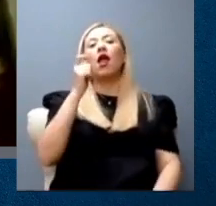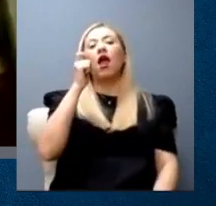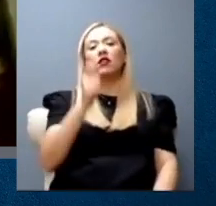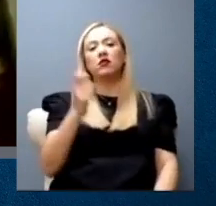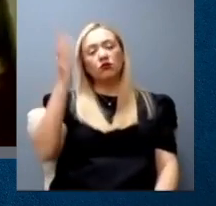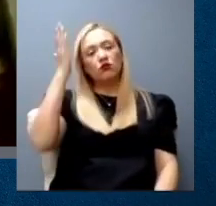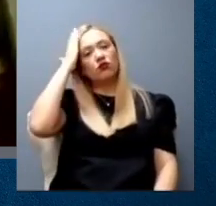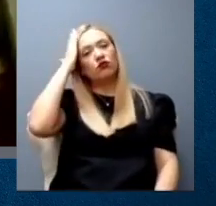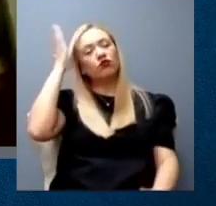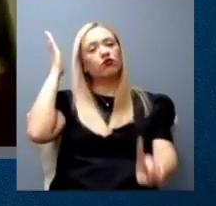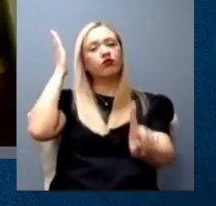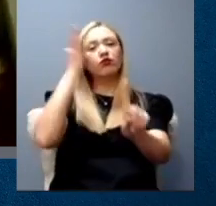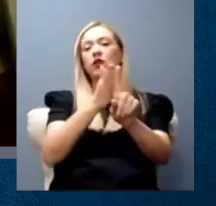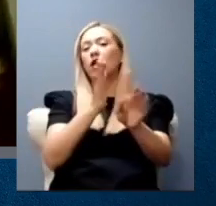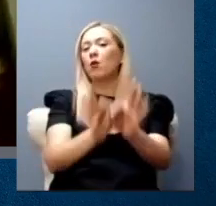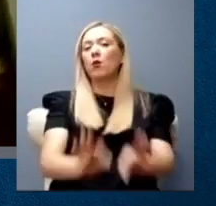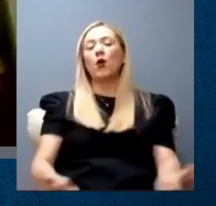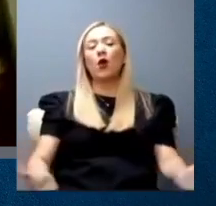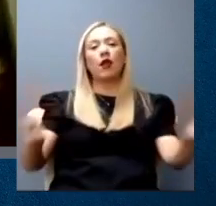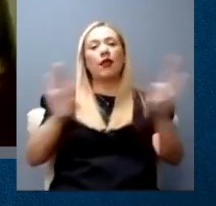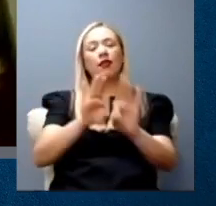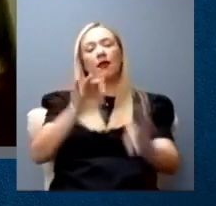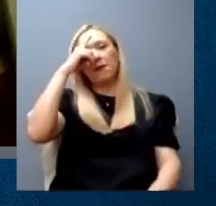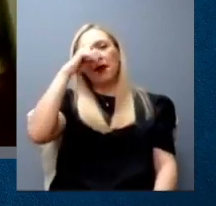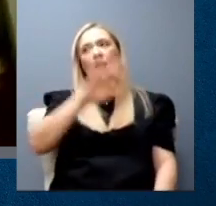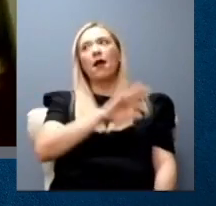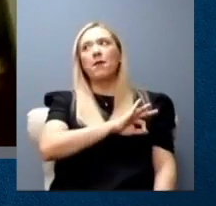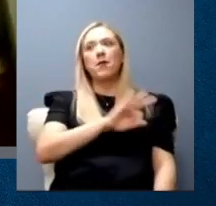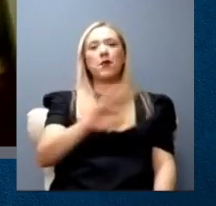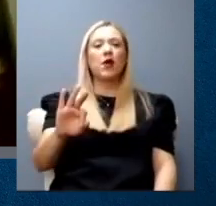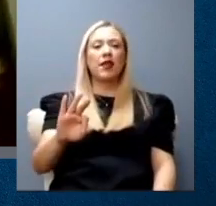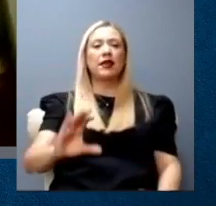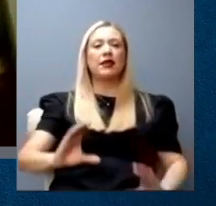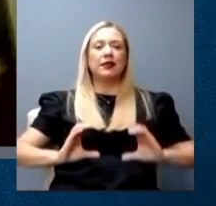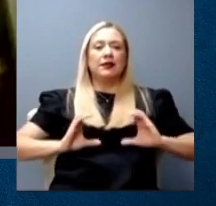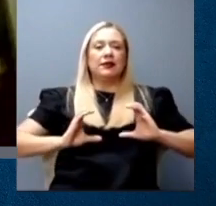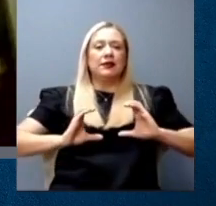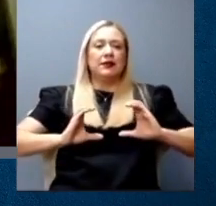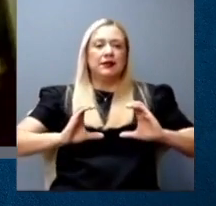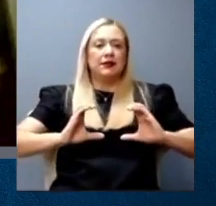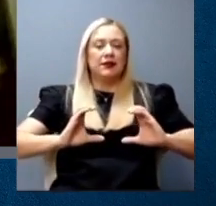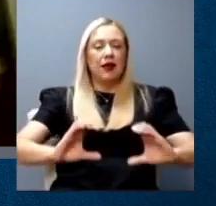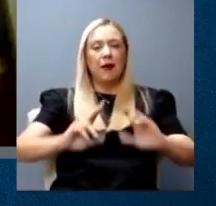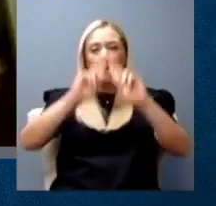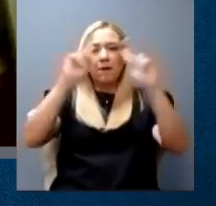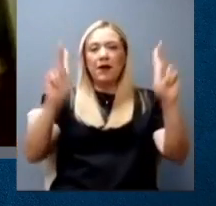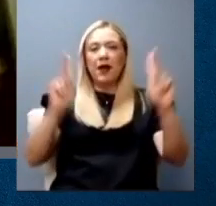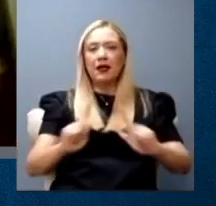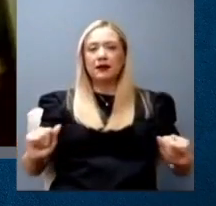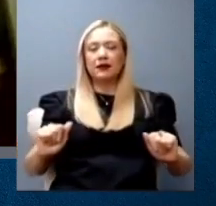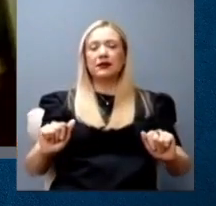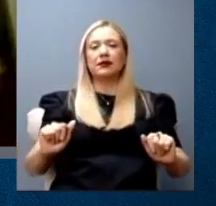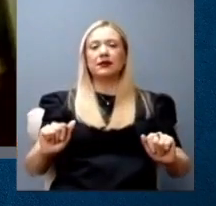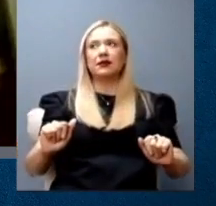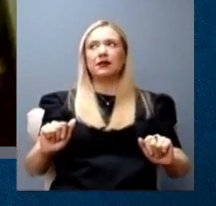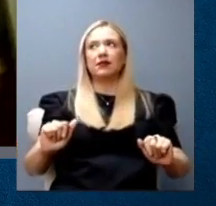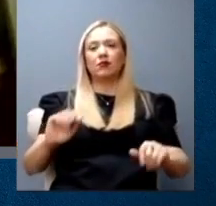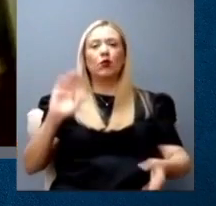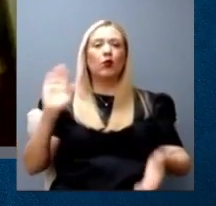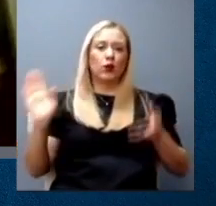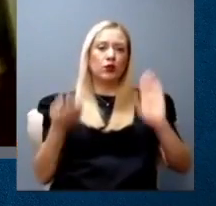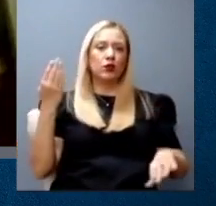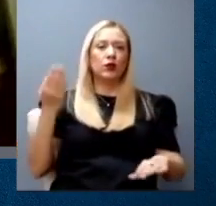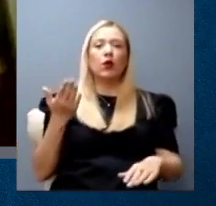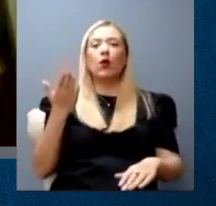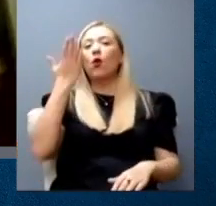eje importante para conseguir el mantenimiento de la paz y seguridad internacionales. No hay paz sin